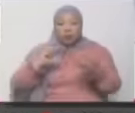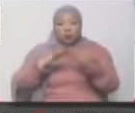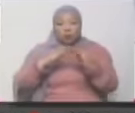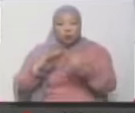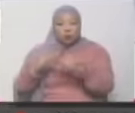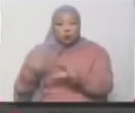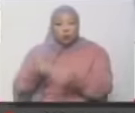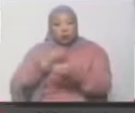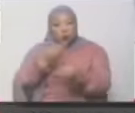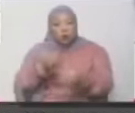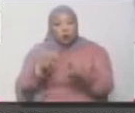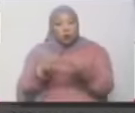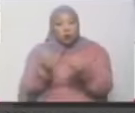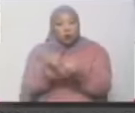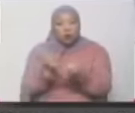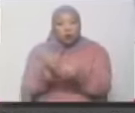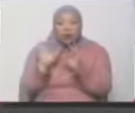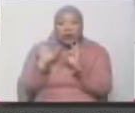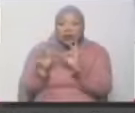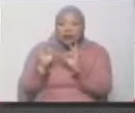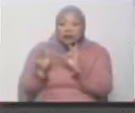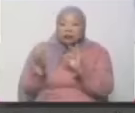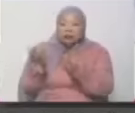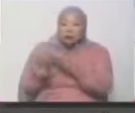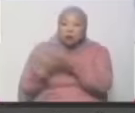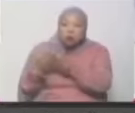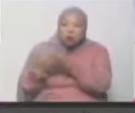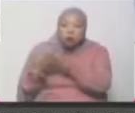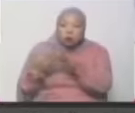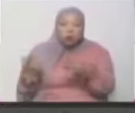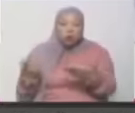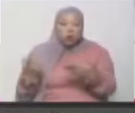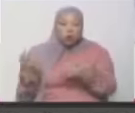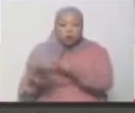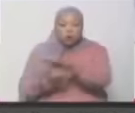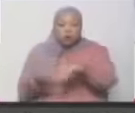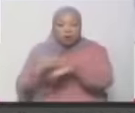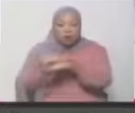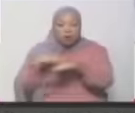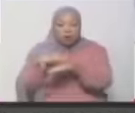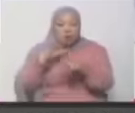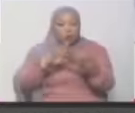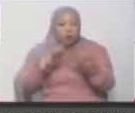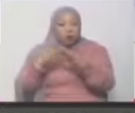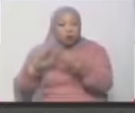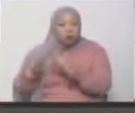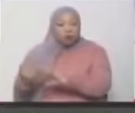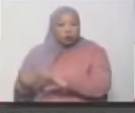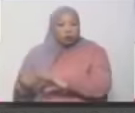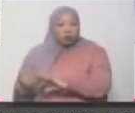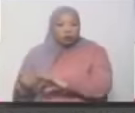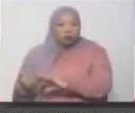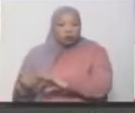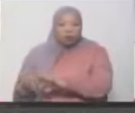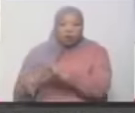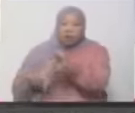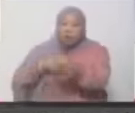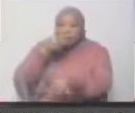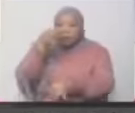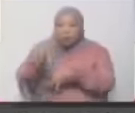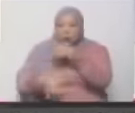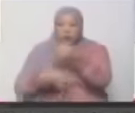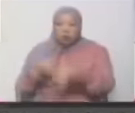consejos comunales no podía ser interpretado como un problema solo del Ministerio de las Comunas. Correcto. Inclusive él llegó a decir